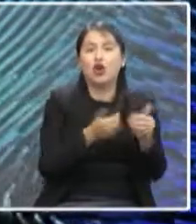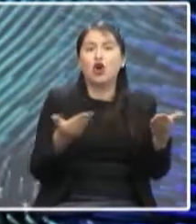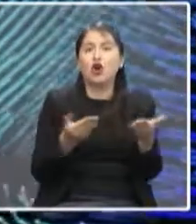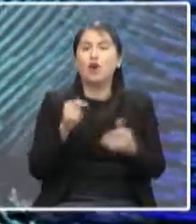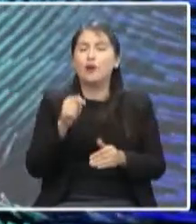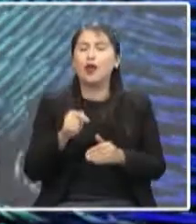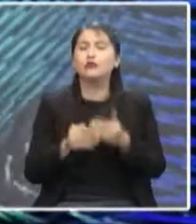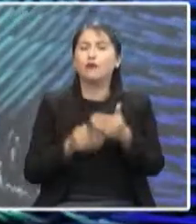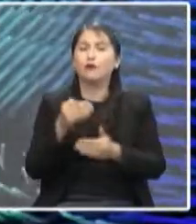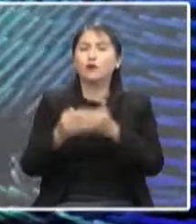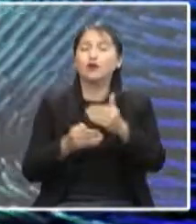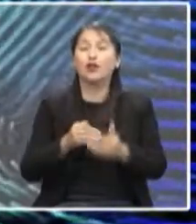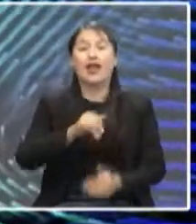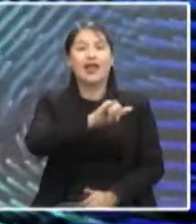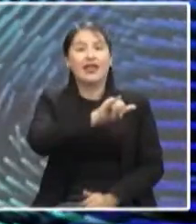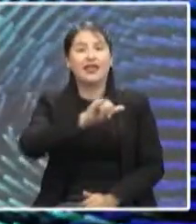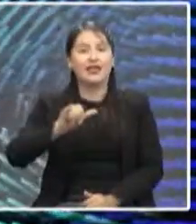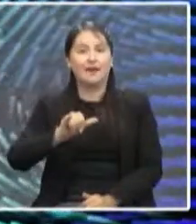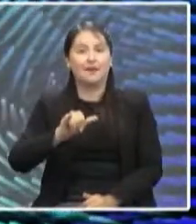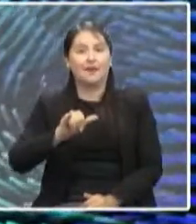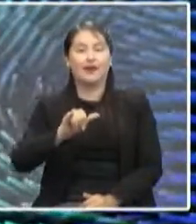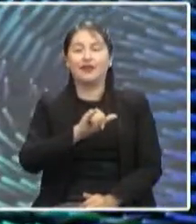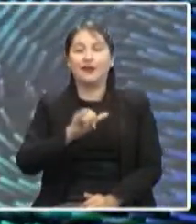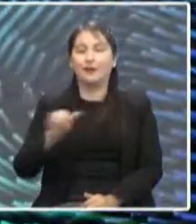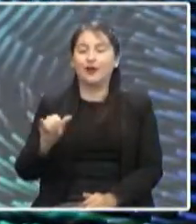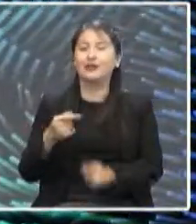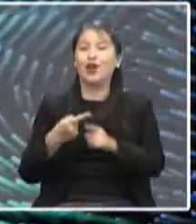luego les digo de la tecnología que está detrás.